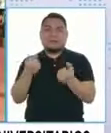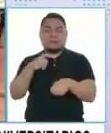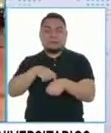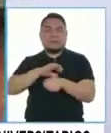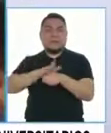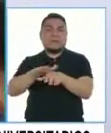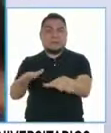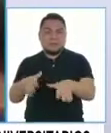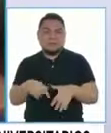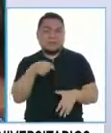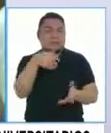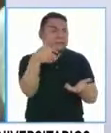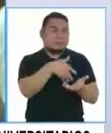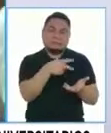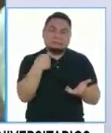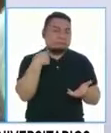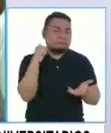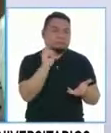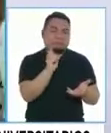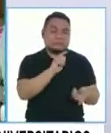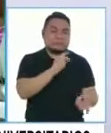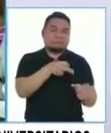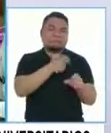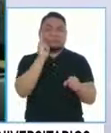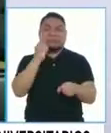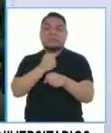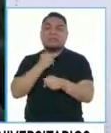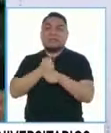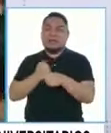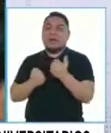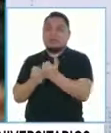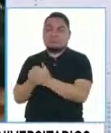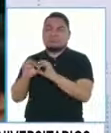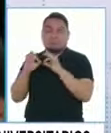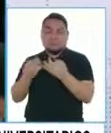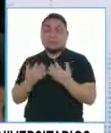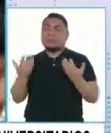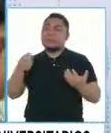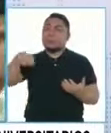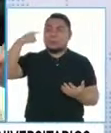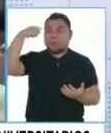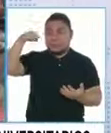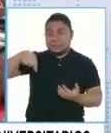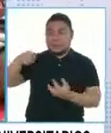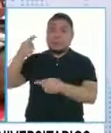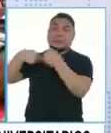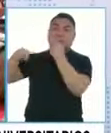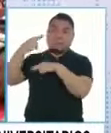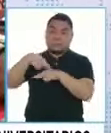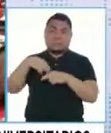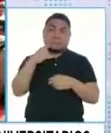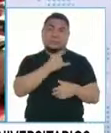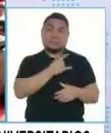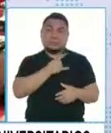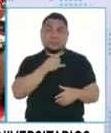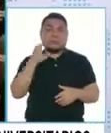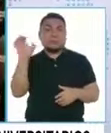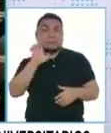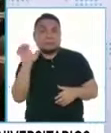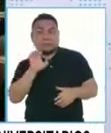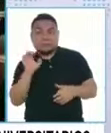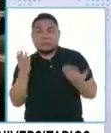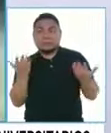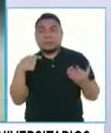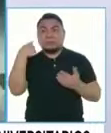pandemia. ¿Ustedes prevén que el regreso de esos alumnos puede ser en enero para las clases de verano o